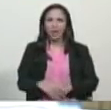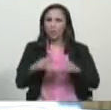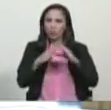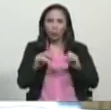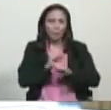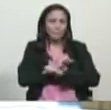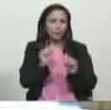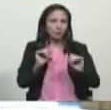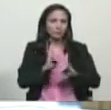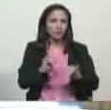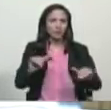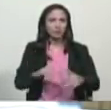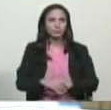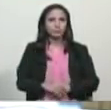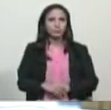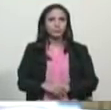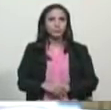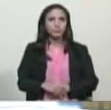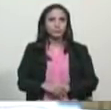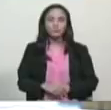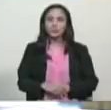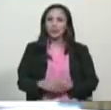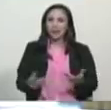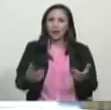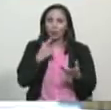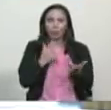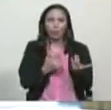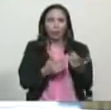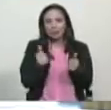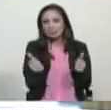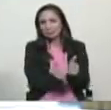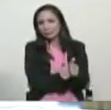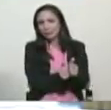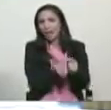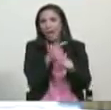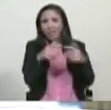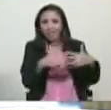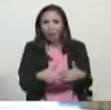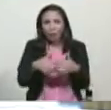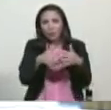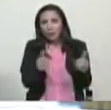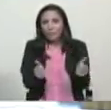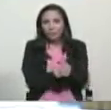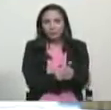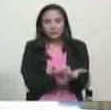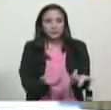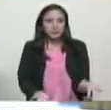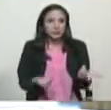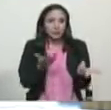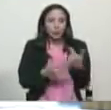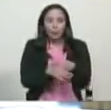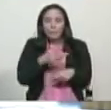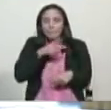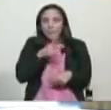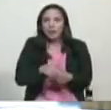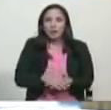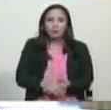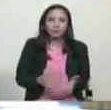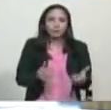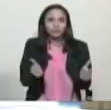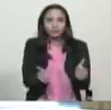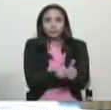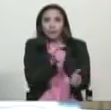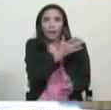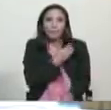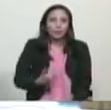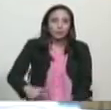lazos de dependencia externa, donde el imperialismo, con su saña, su maldad, la maldad de Donald